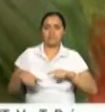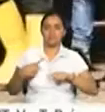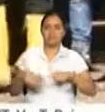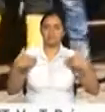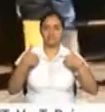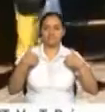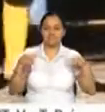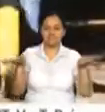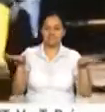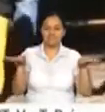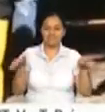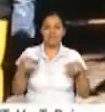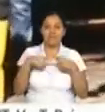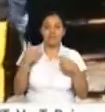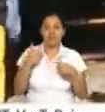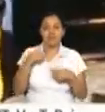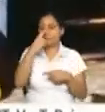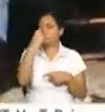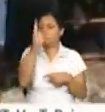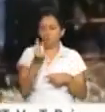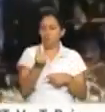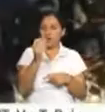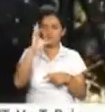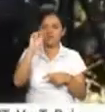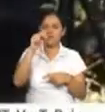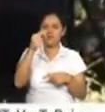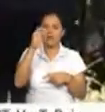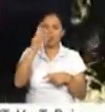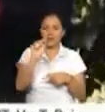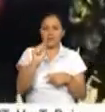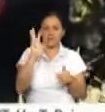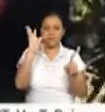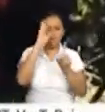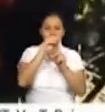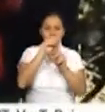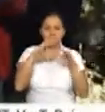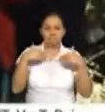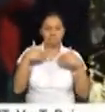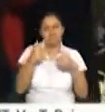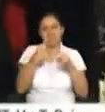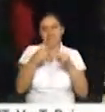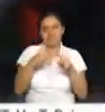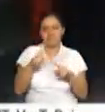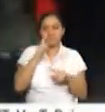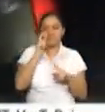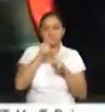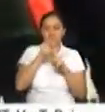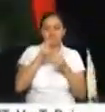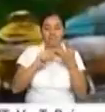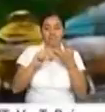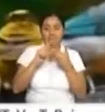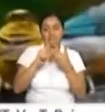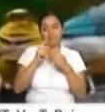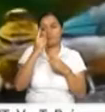aves, entre las que se destacan los tucanes, tangaras, atrapamoscas, quetzales, trepatroncos,